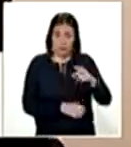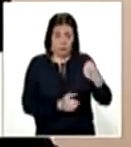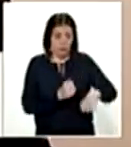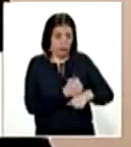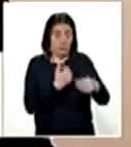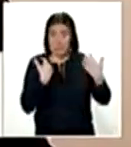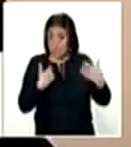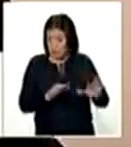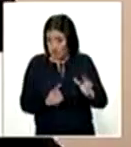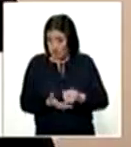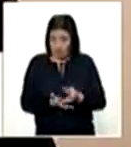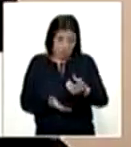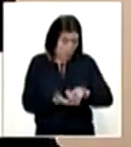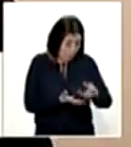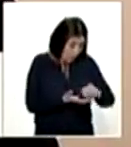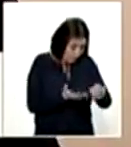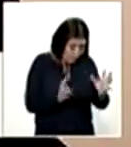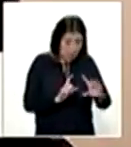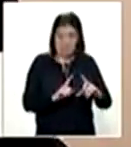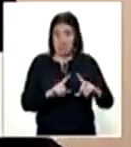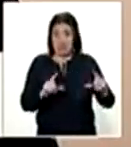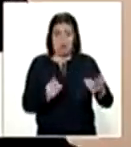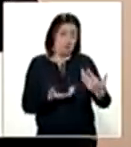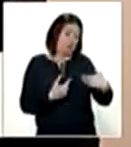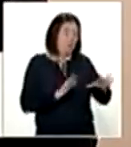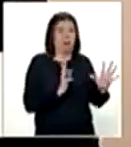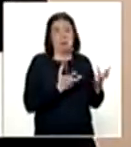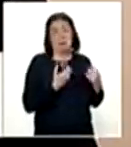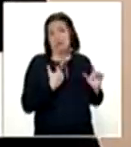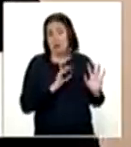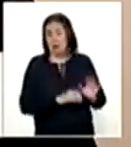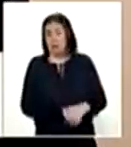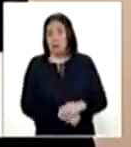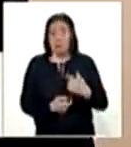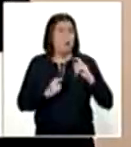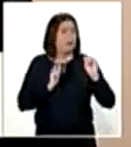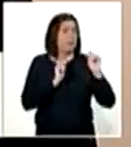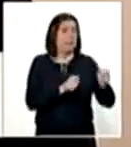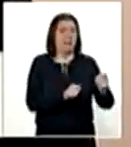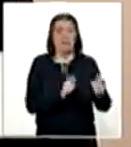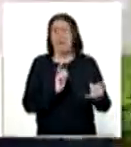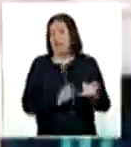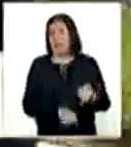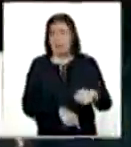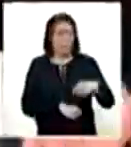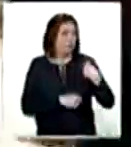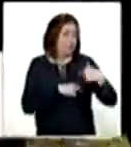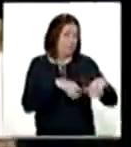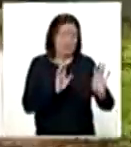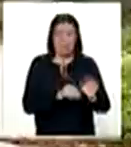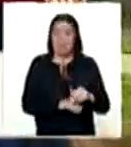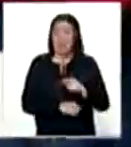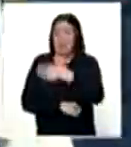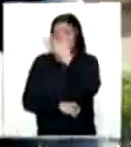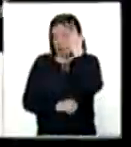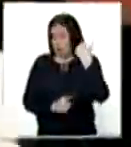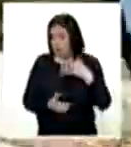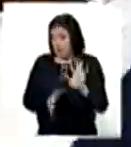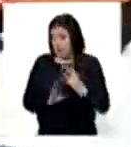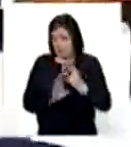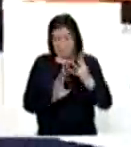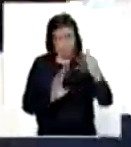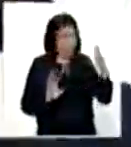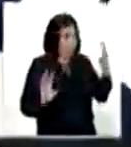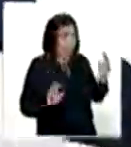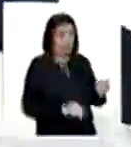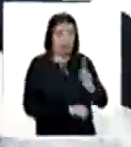ya compras y ya recoges, ya puedes hacer lo que quieras con las entradas. Puedes regalarlas. Así que olvídese de las largas colas,